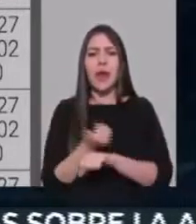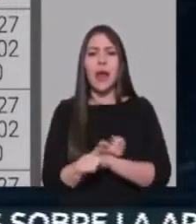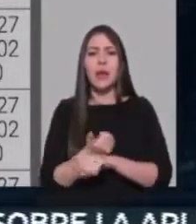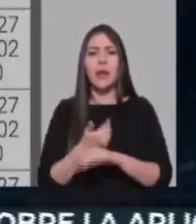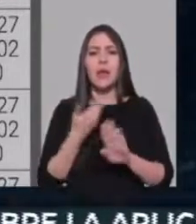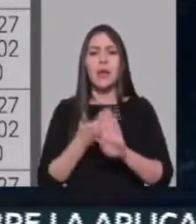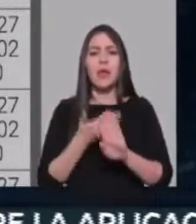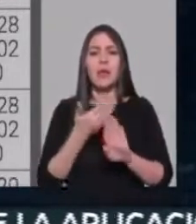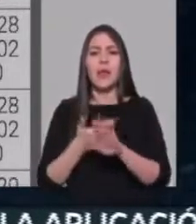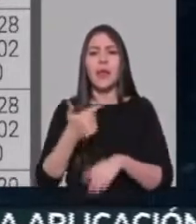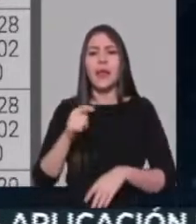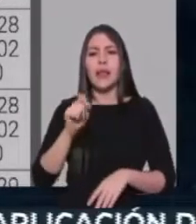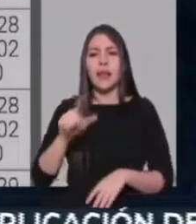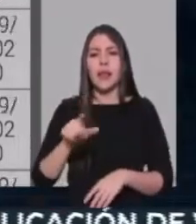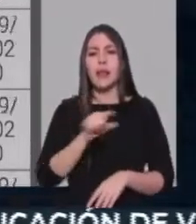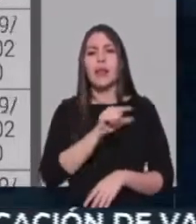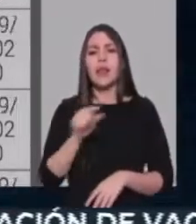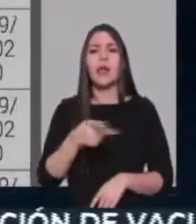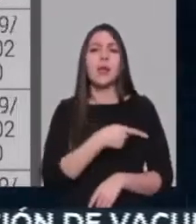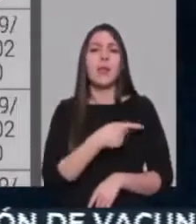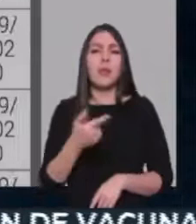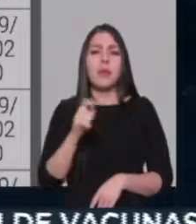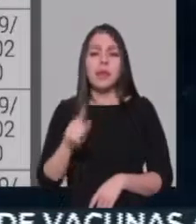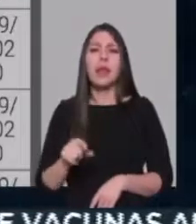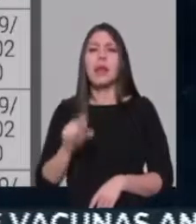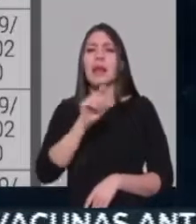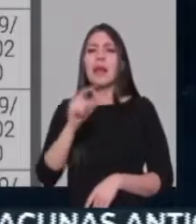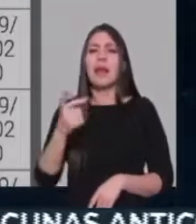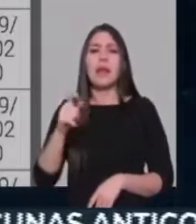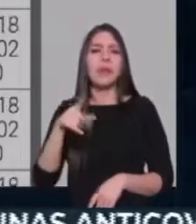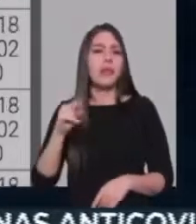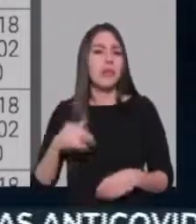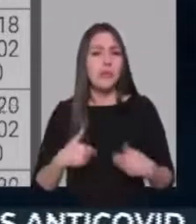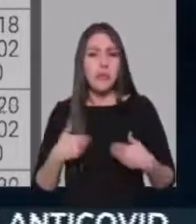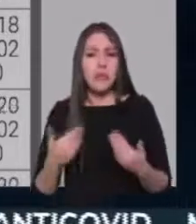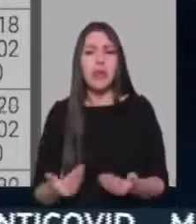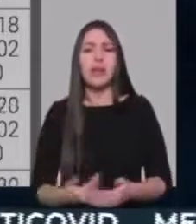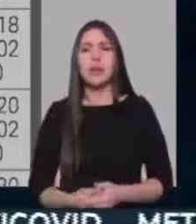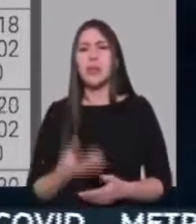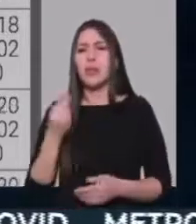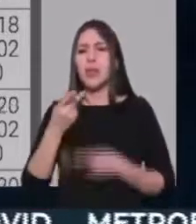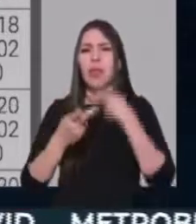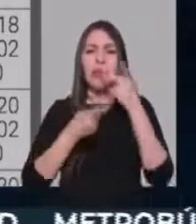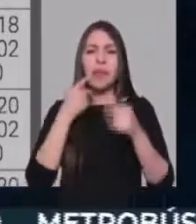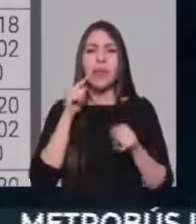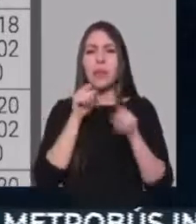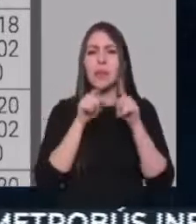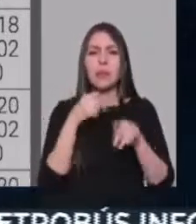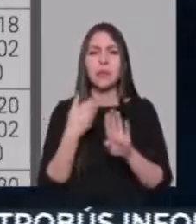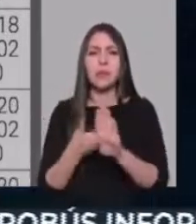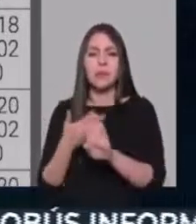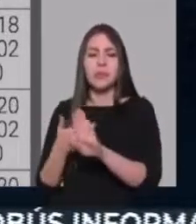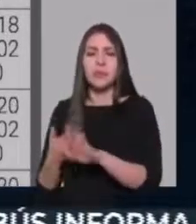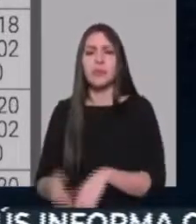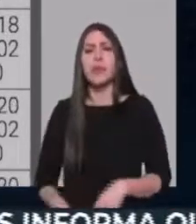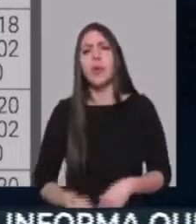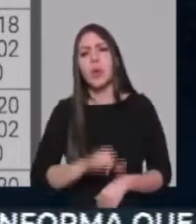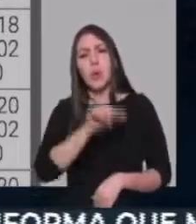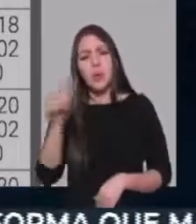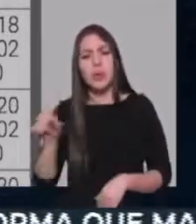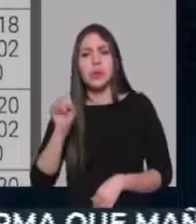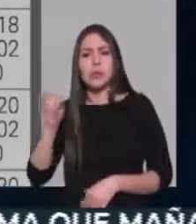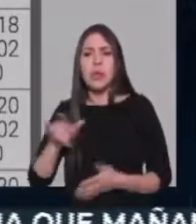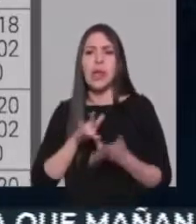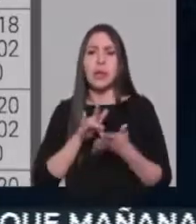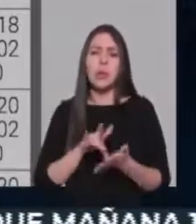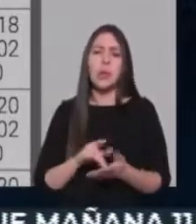en contra del doctor Gatell. Pobre Gatell, no confío en Gatell, muchas descalificaciones. Y hay algunos de apoyos,